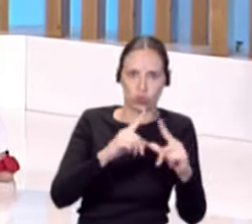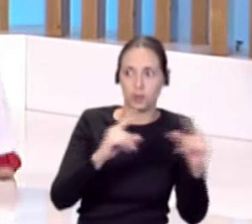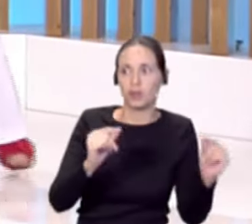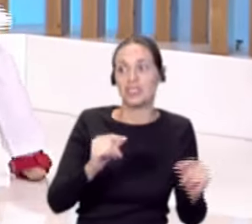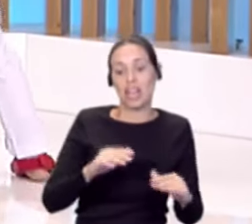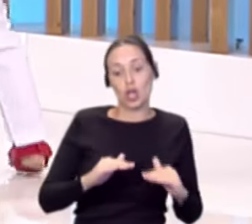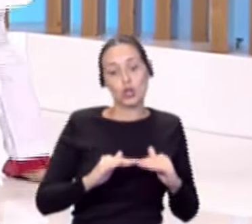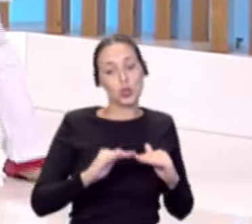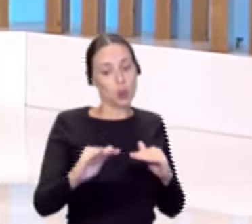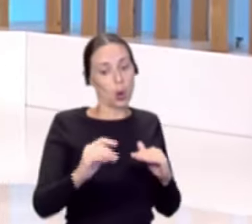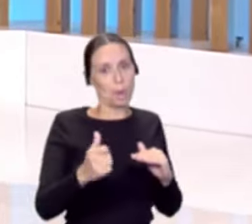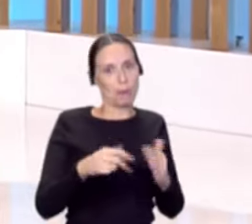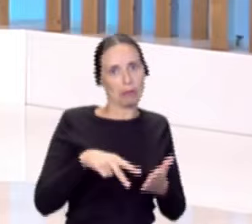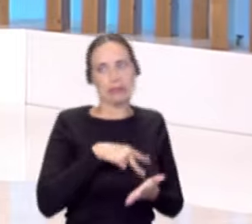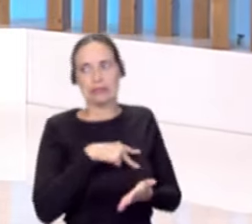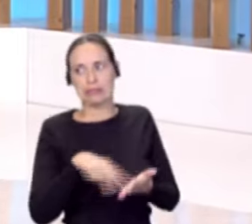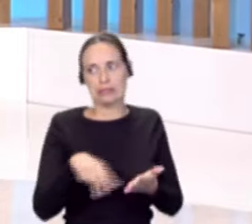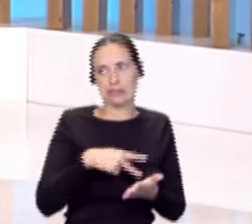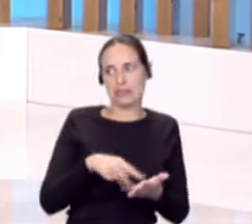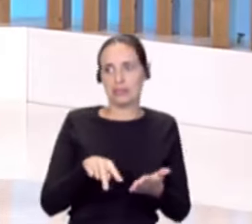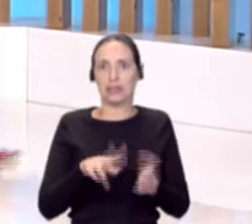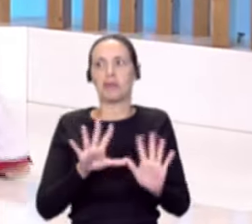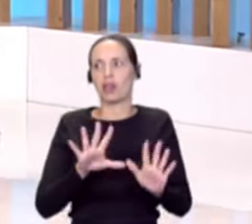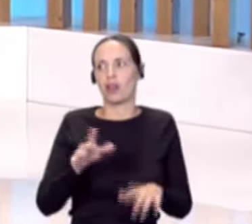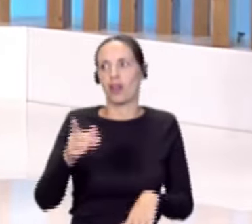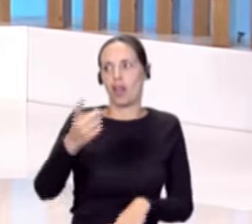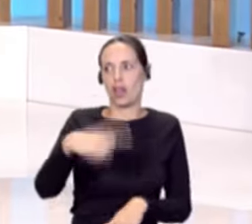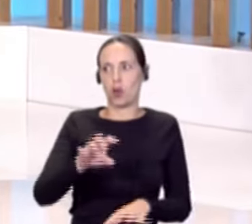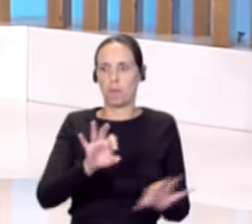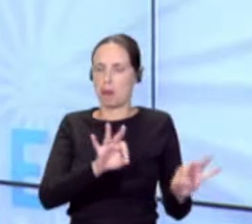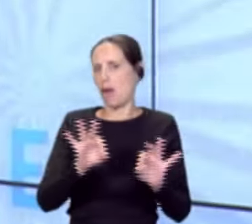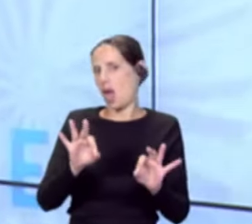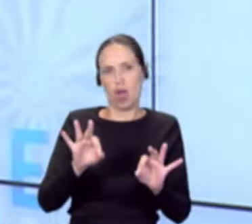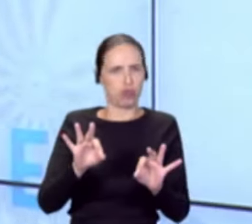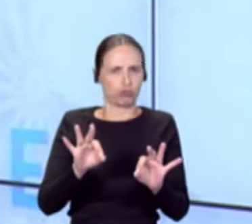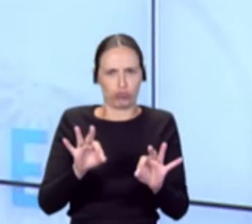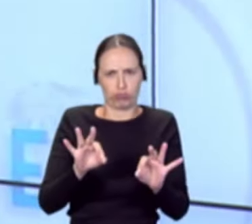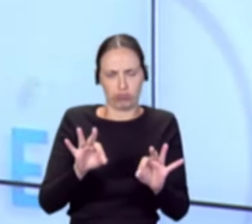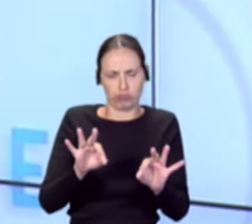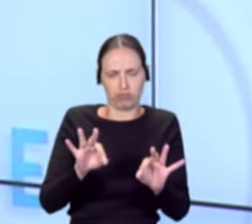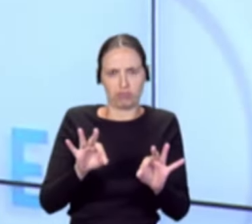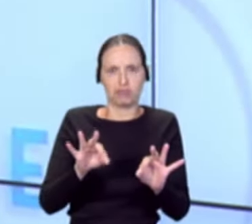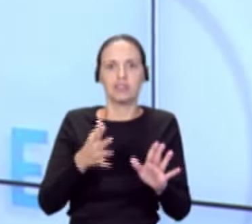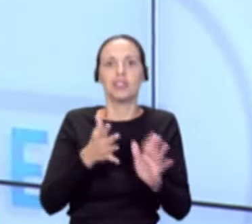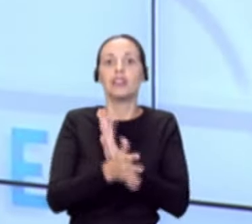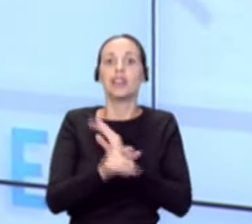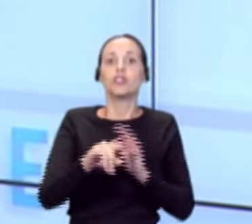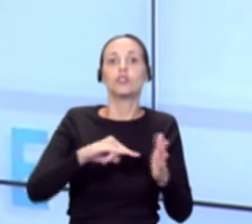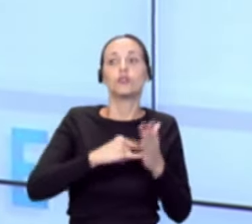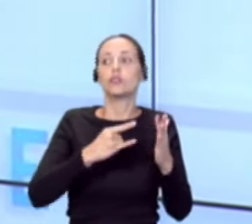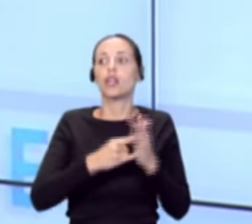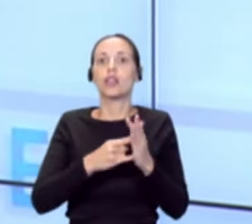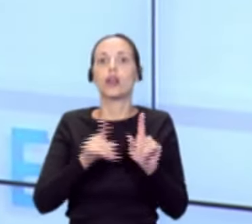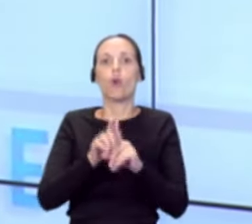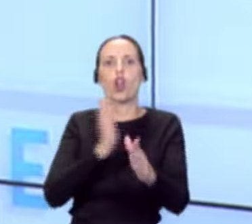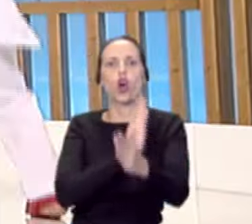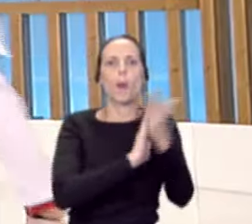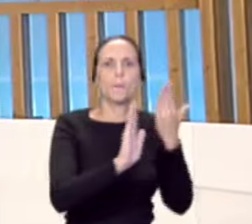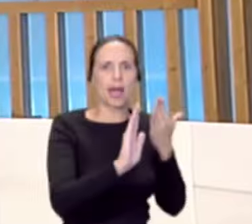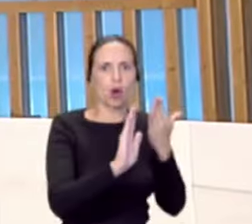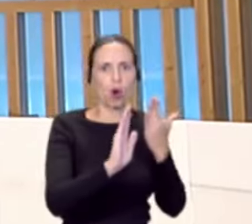poquito, pero bueno, ellos están preparados para todo. Y bueno, son técnicas eso, de golpeo.